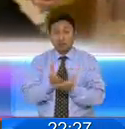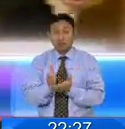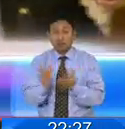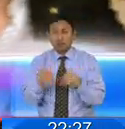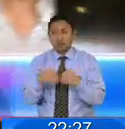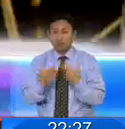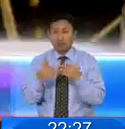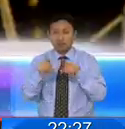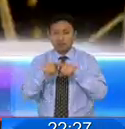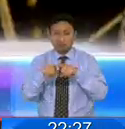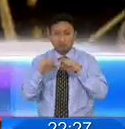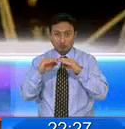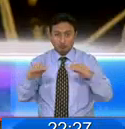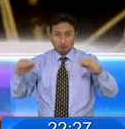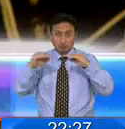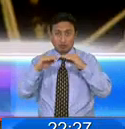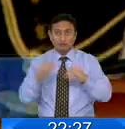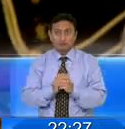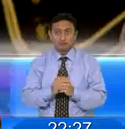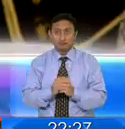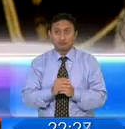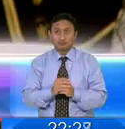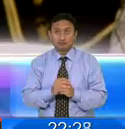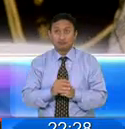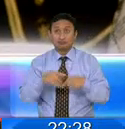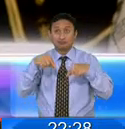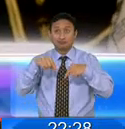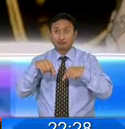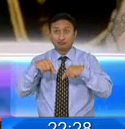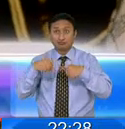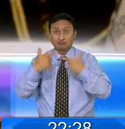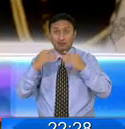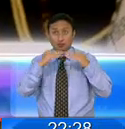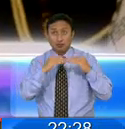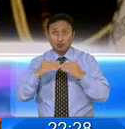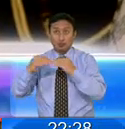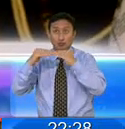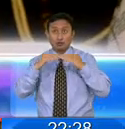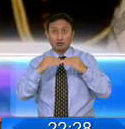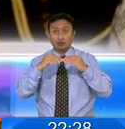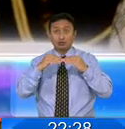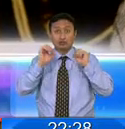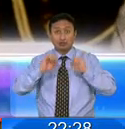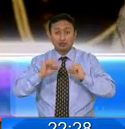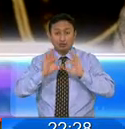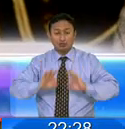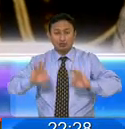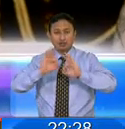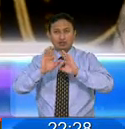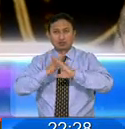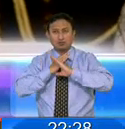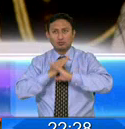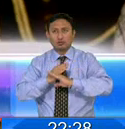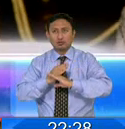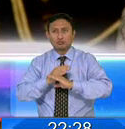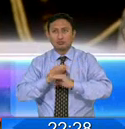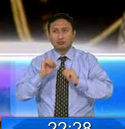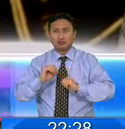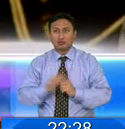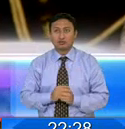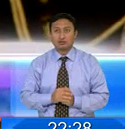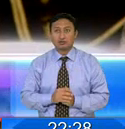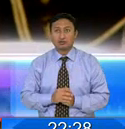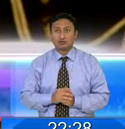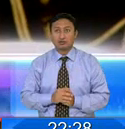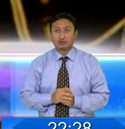consolidación de la democracia. Si es que no se logra consolidar la democracia y defenderla frente a los ataques que se producen